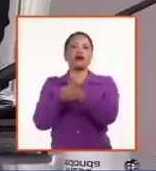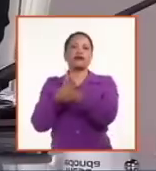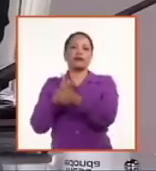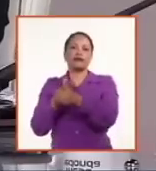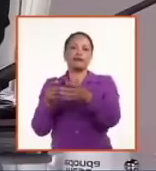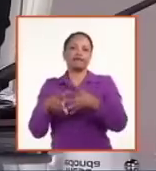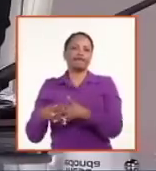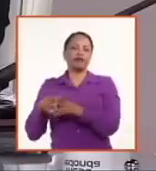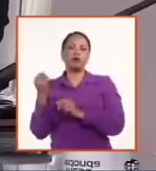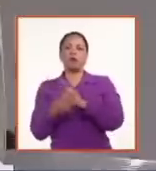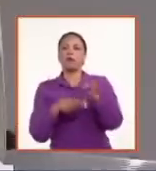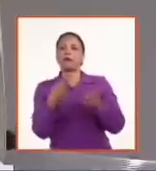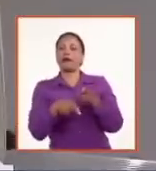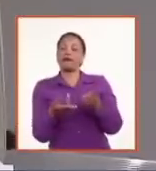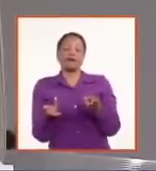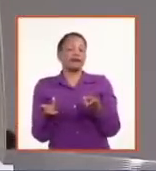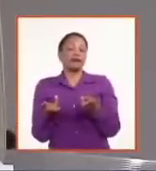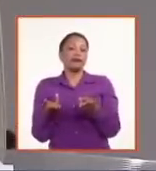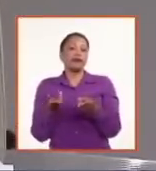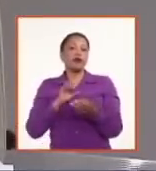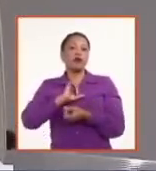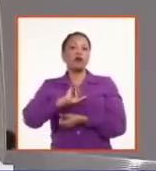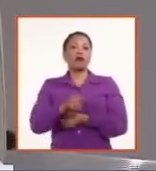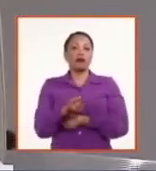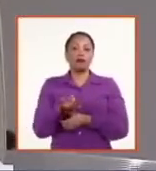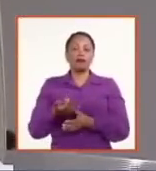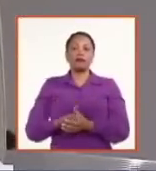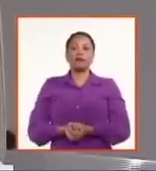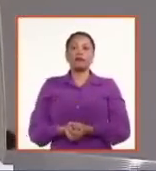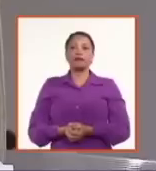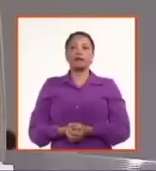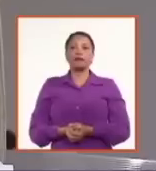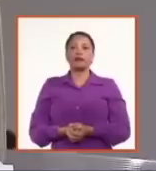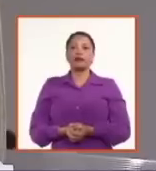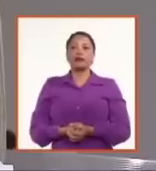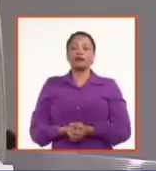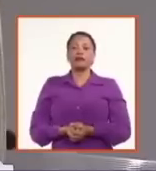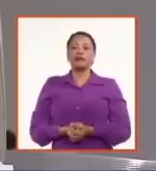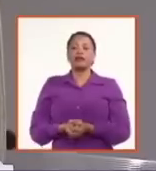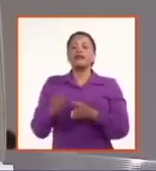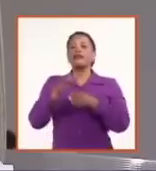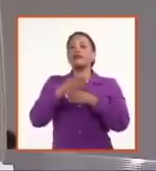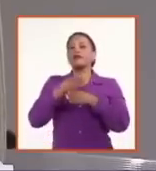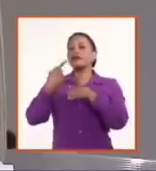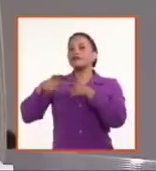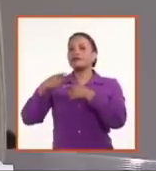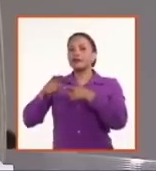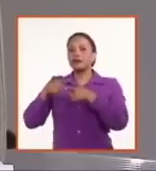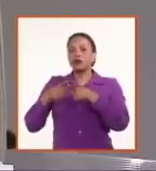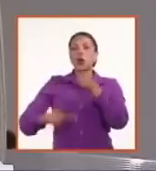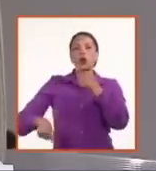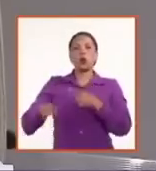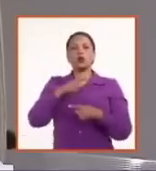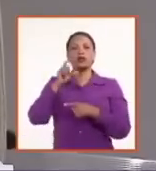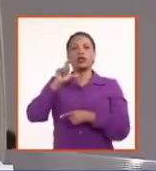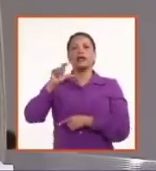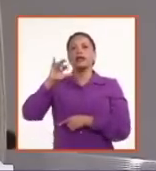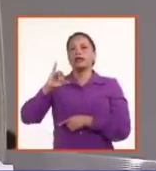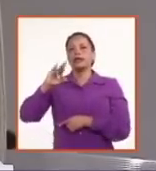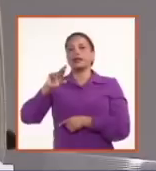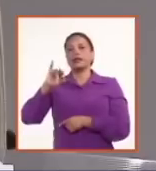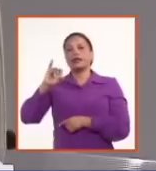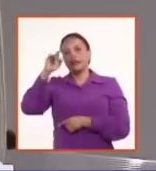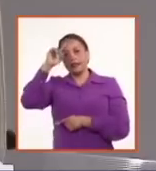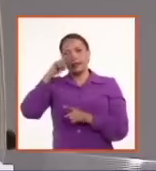caso, como también ha sido contra Cristina, ¿verdad? Como también ha tratado de hacerse con